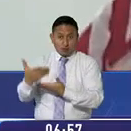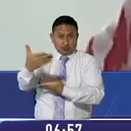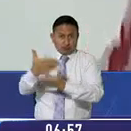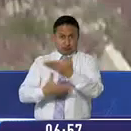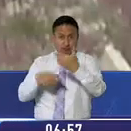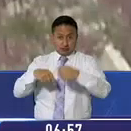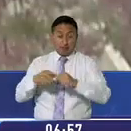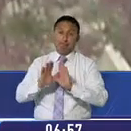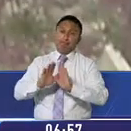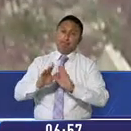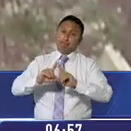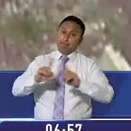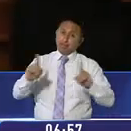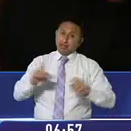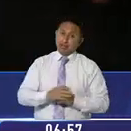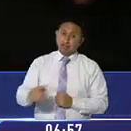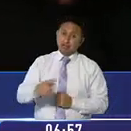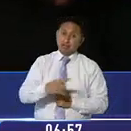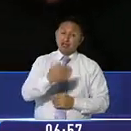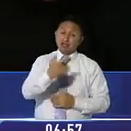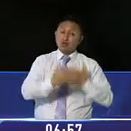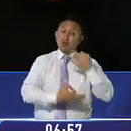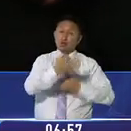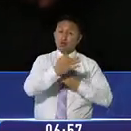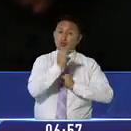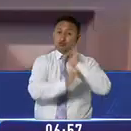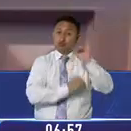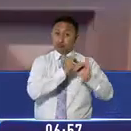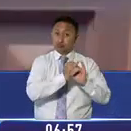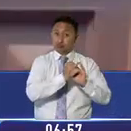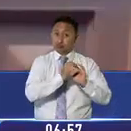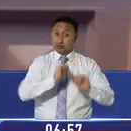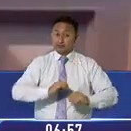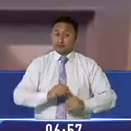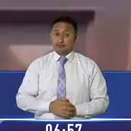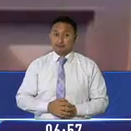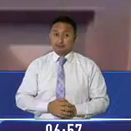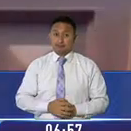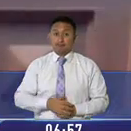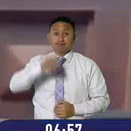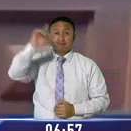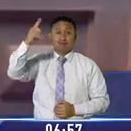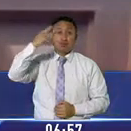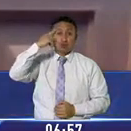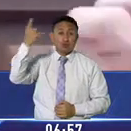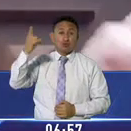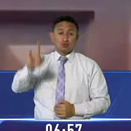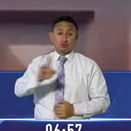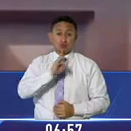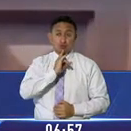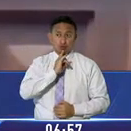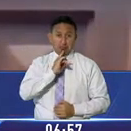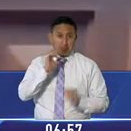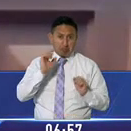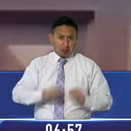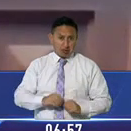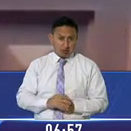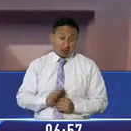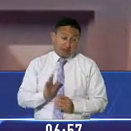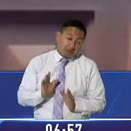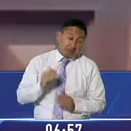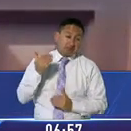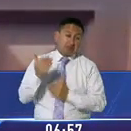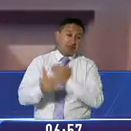cuando exista un proceso penal internacional. El gobierno de los Estados Unidos podría considerar en algún momento